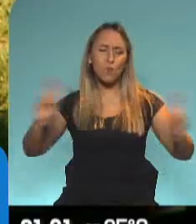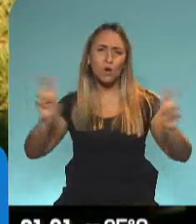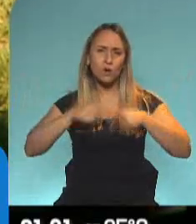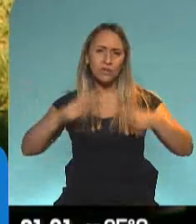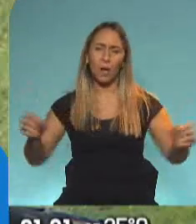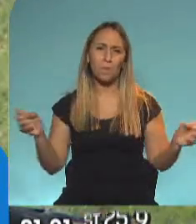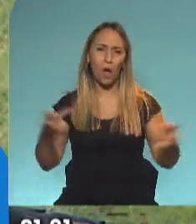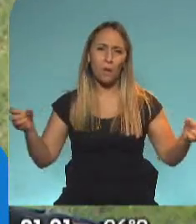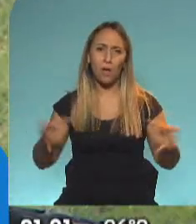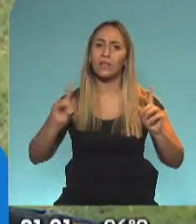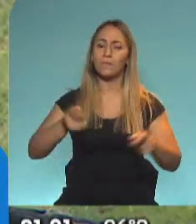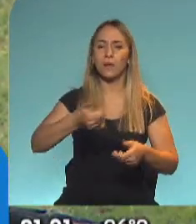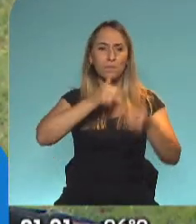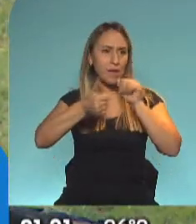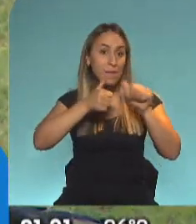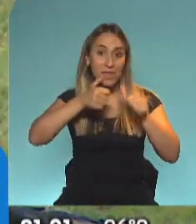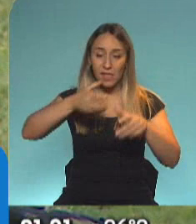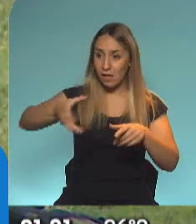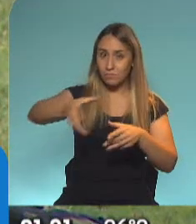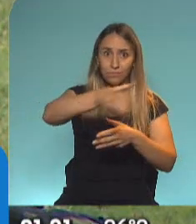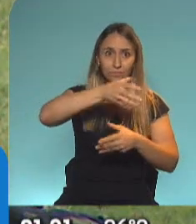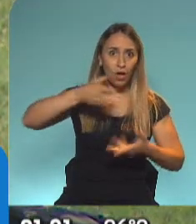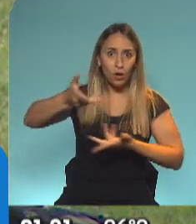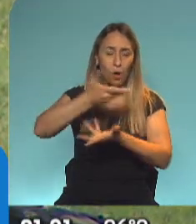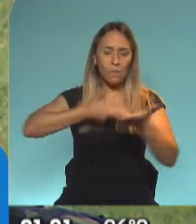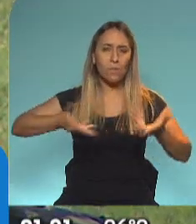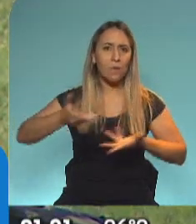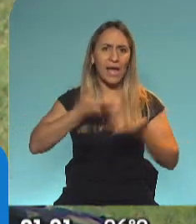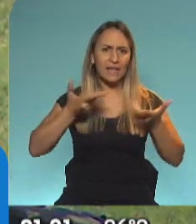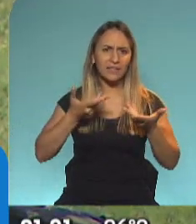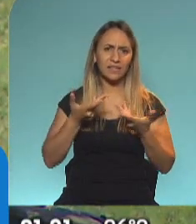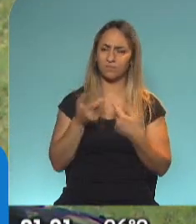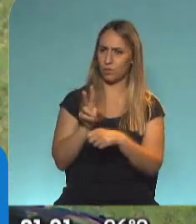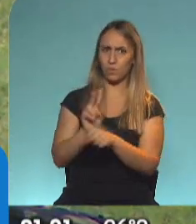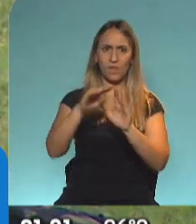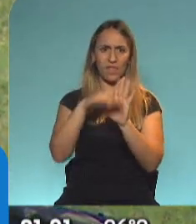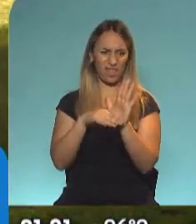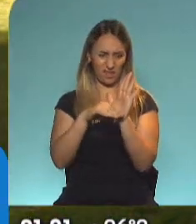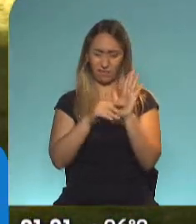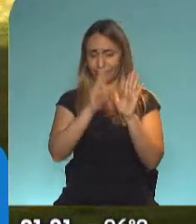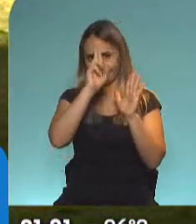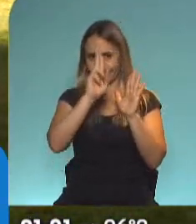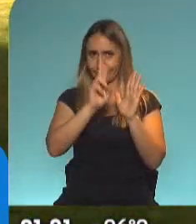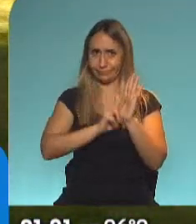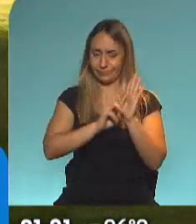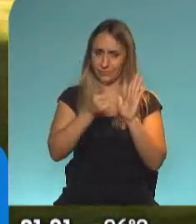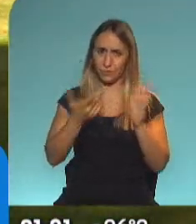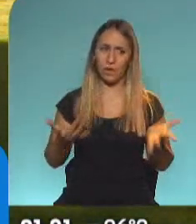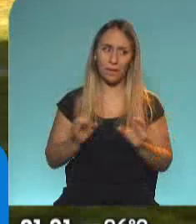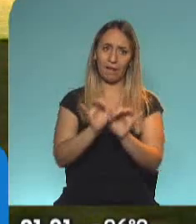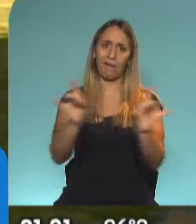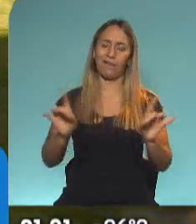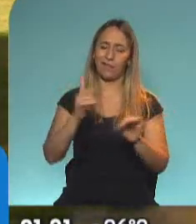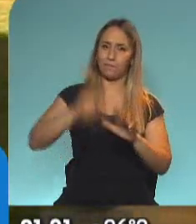también vasos que se iban compartiendo entre ellos y sin los resguardos recomendados para evitar posibles contagios de